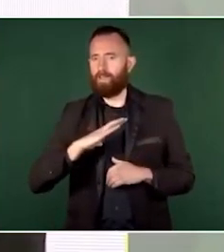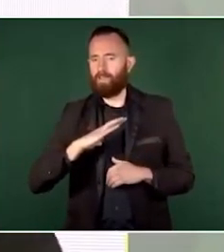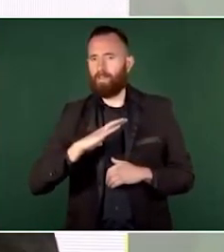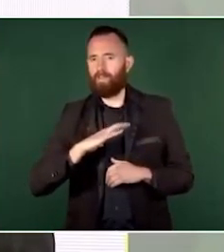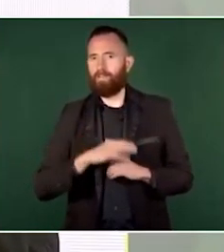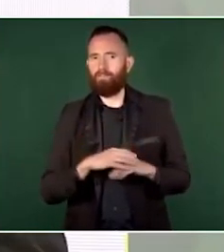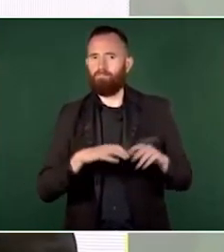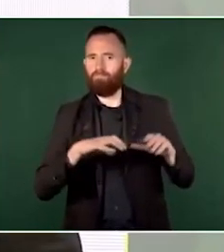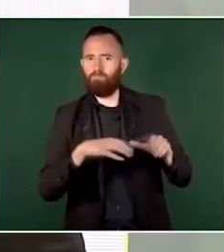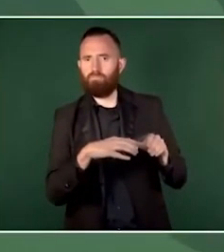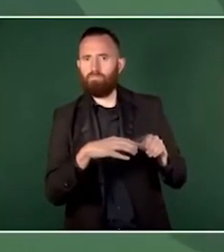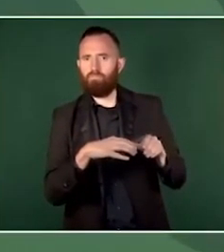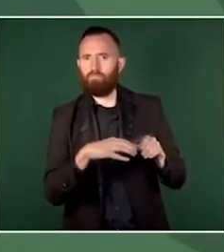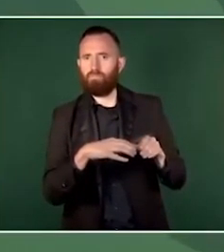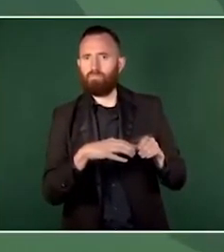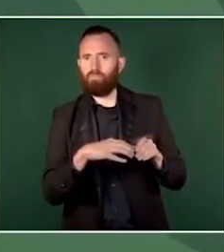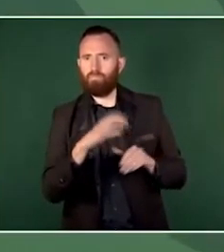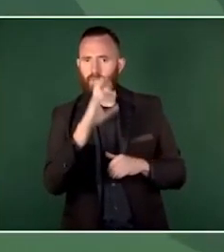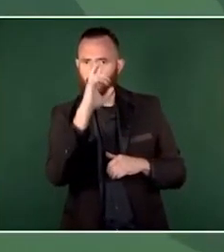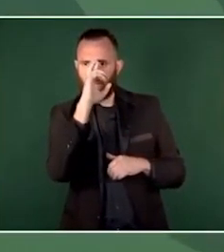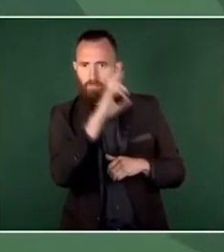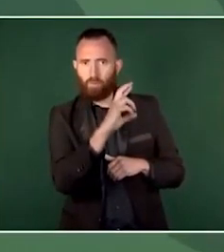se respetaba la familia